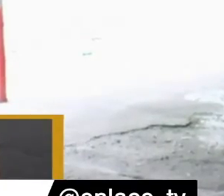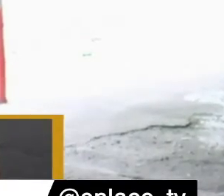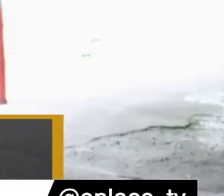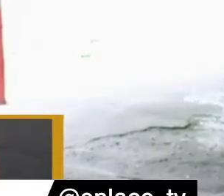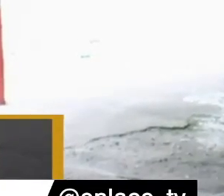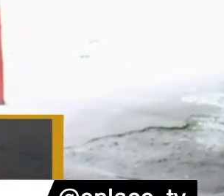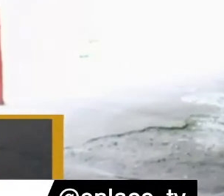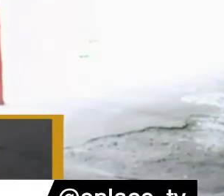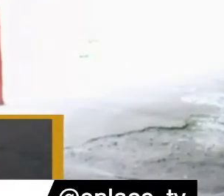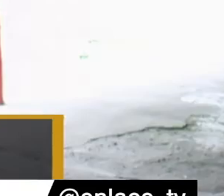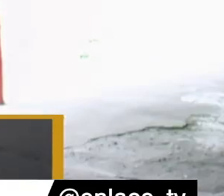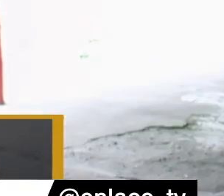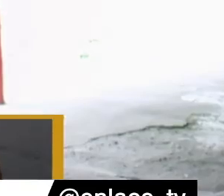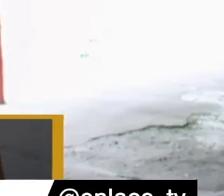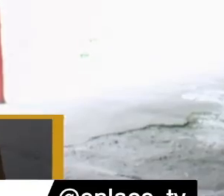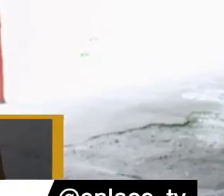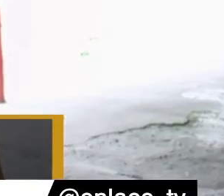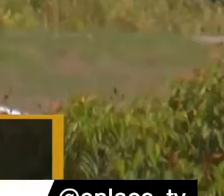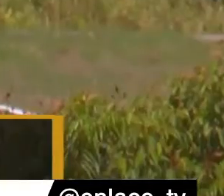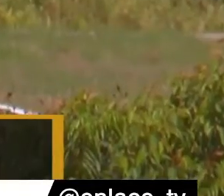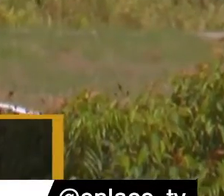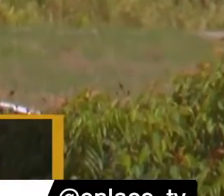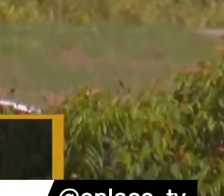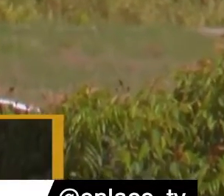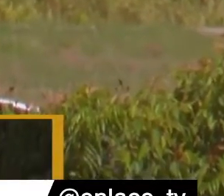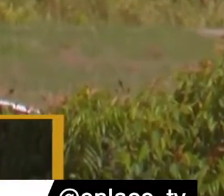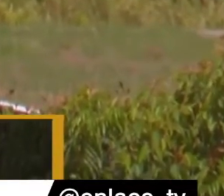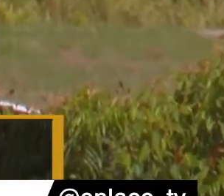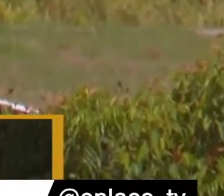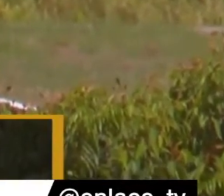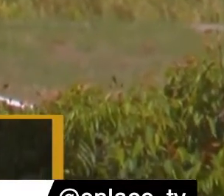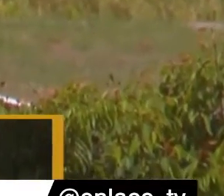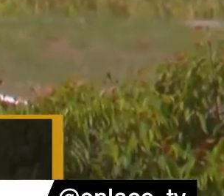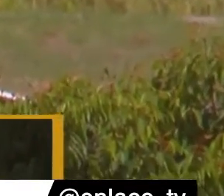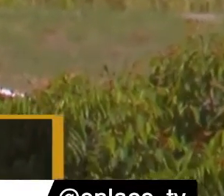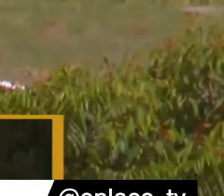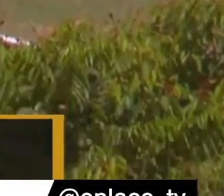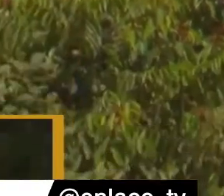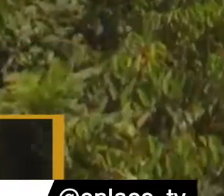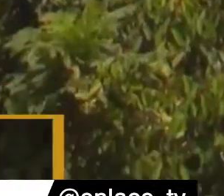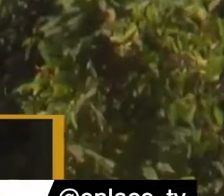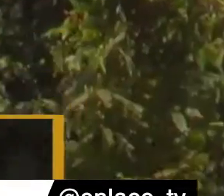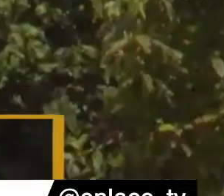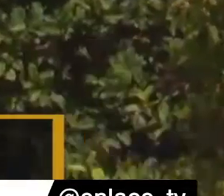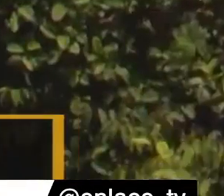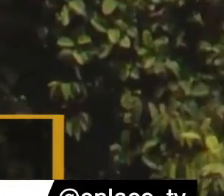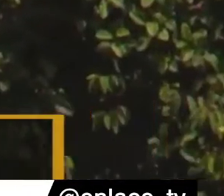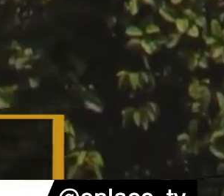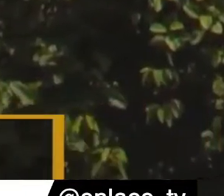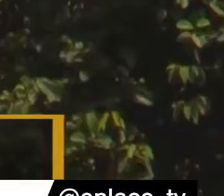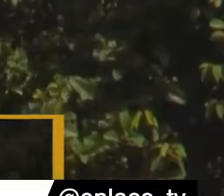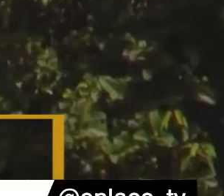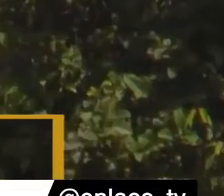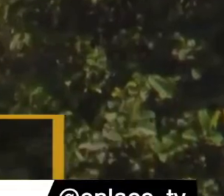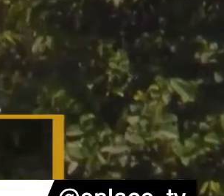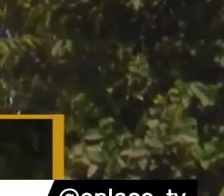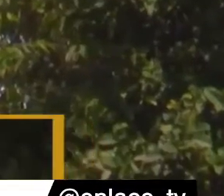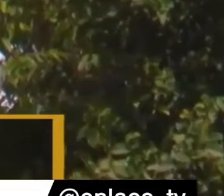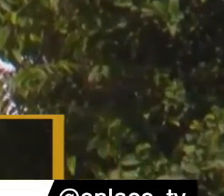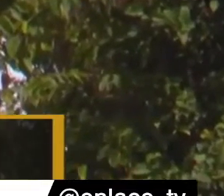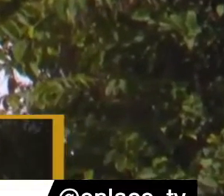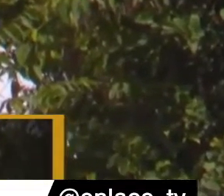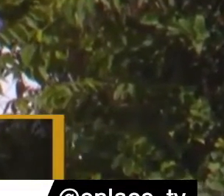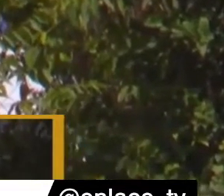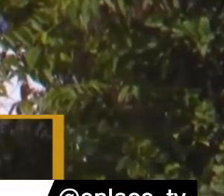no había visto un accidente de avión. Los hechos se presentaron cuando al parecer la aprendiz piloteaba la avioneta que cayó cuando presuntamente